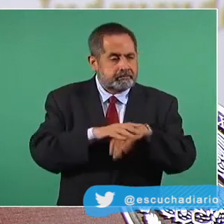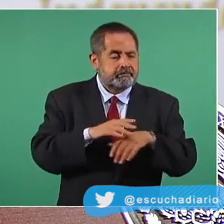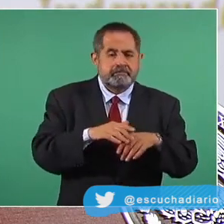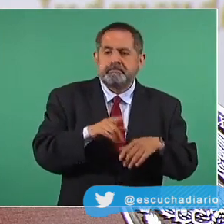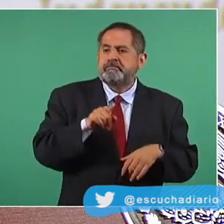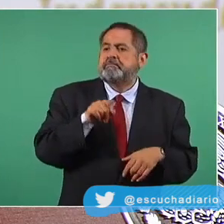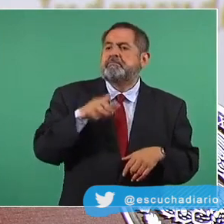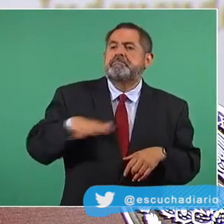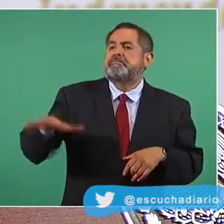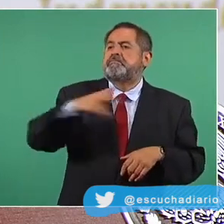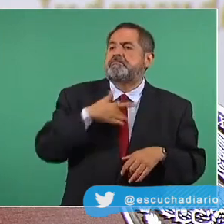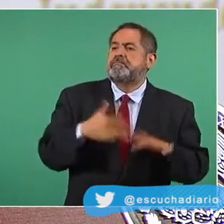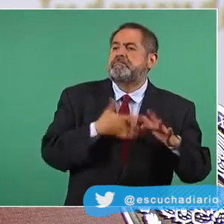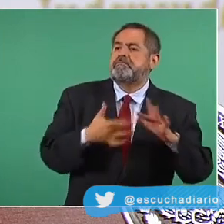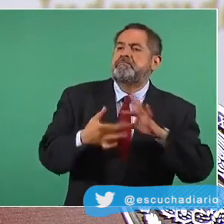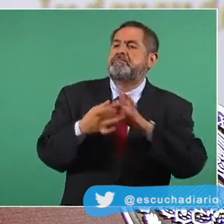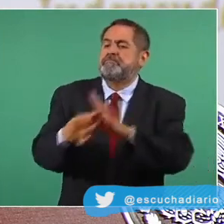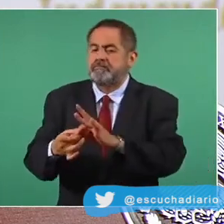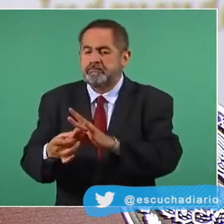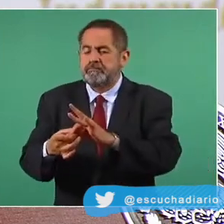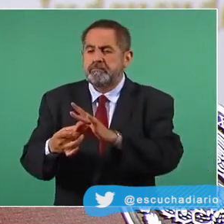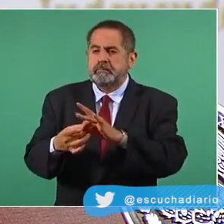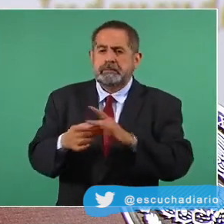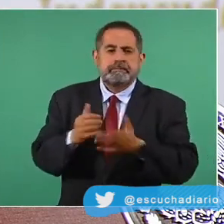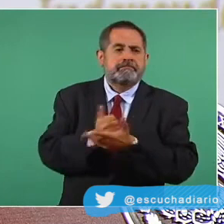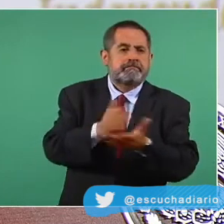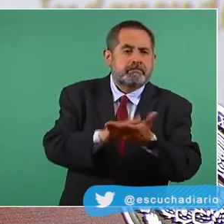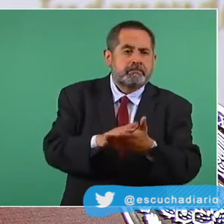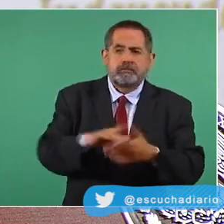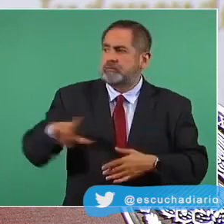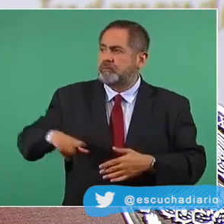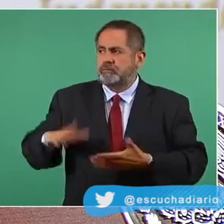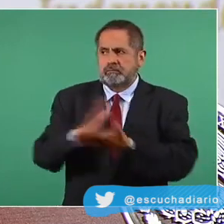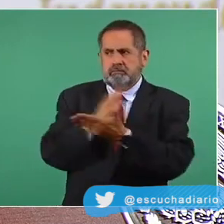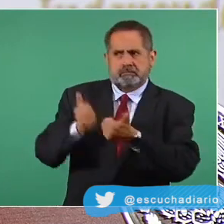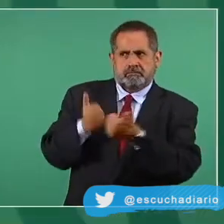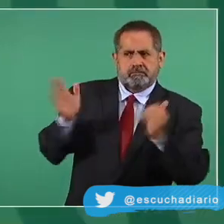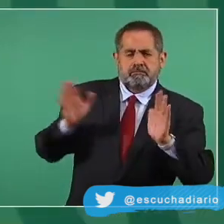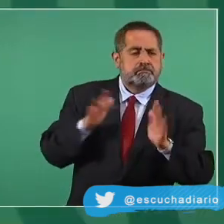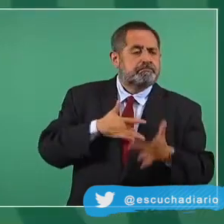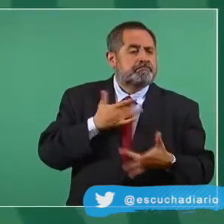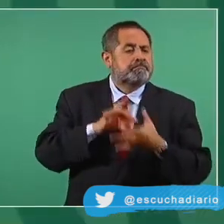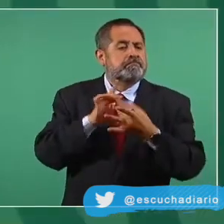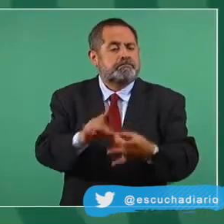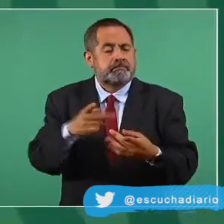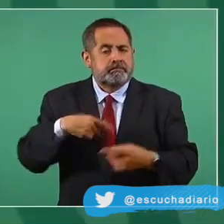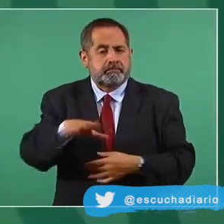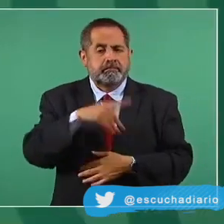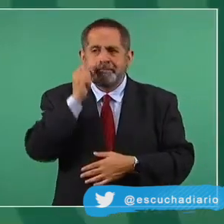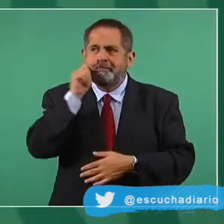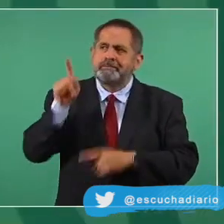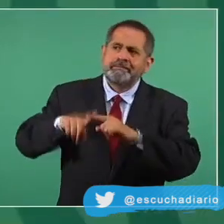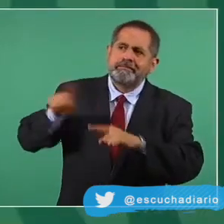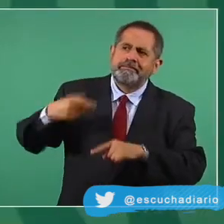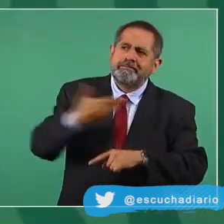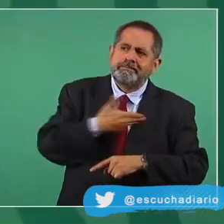cercano que se pueda a la gente y lo más distante al poder. Esté quien esté en el